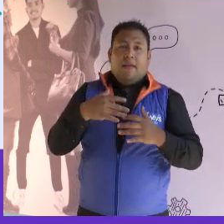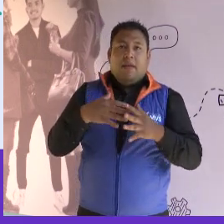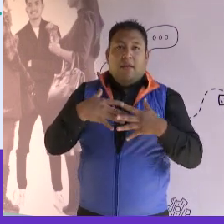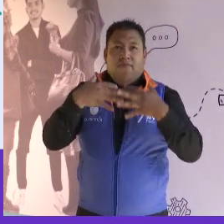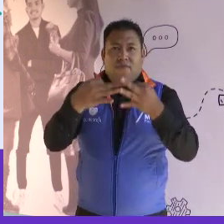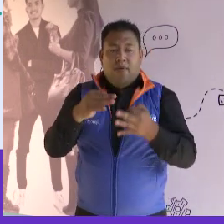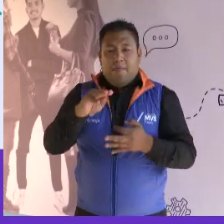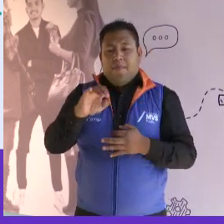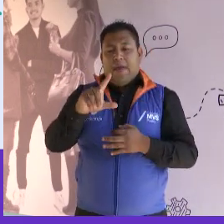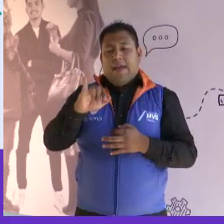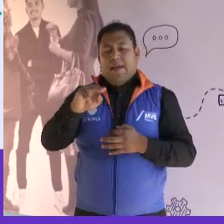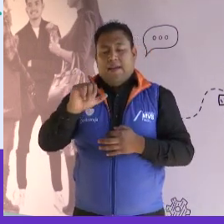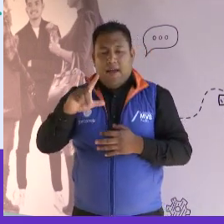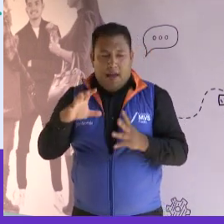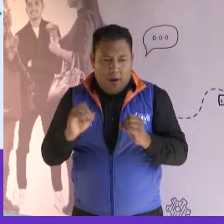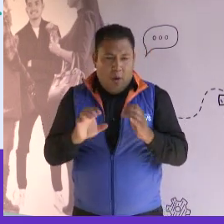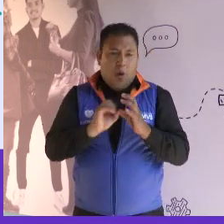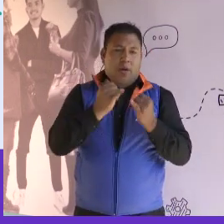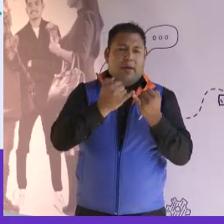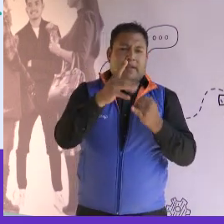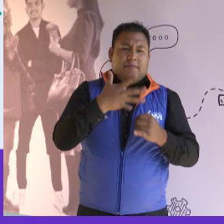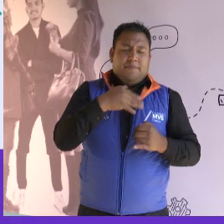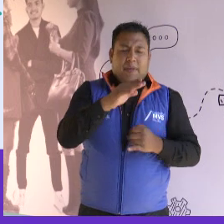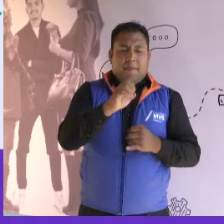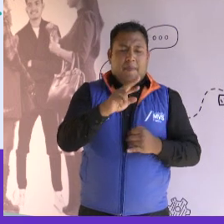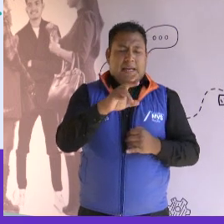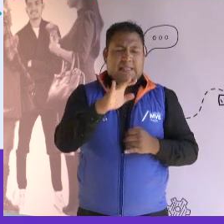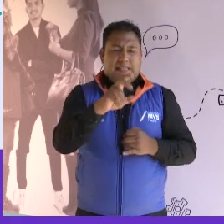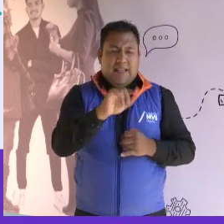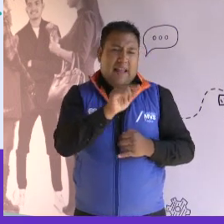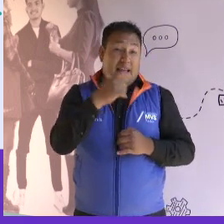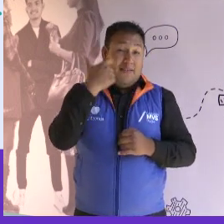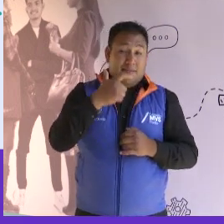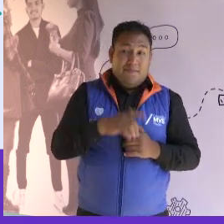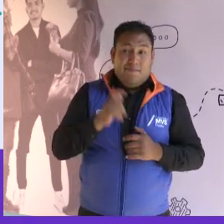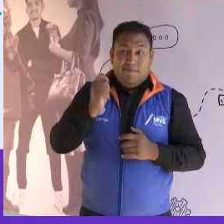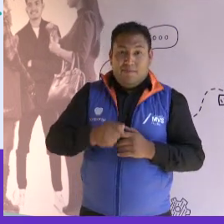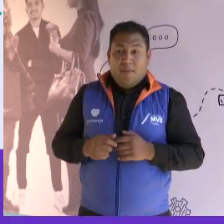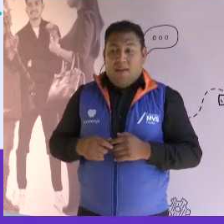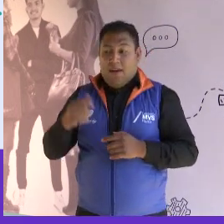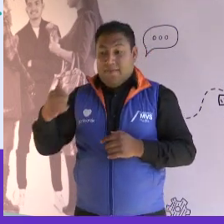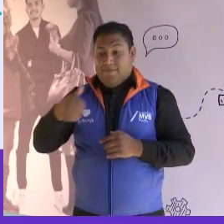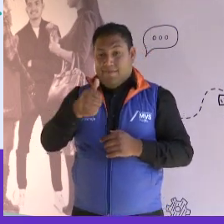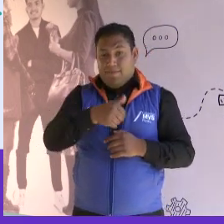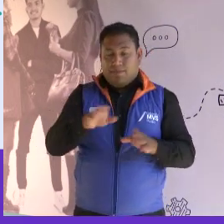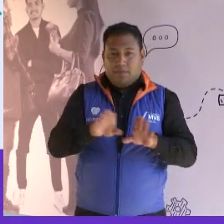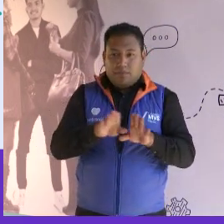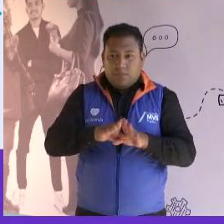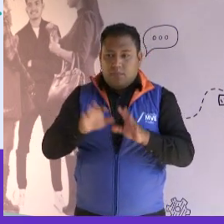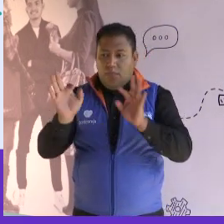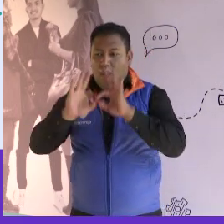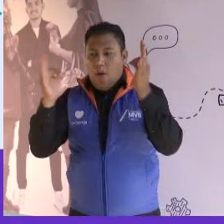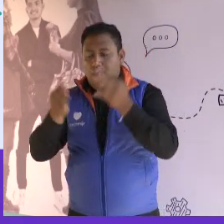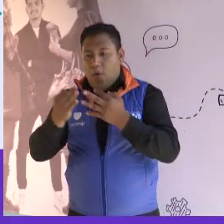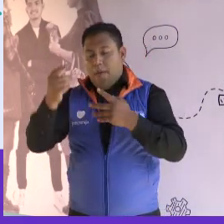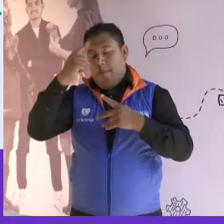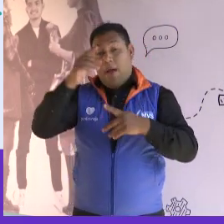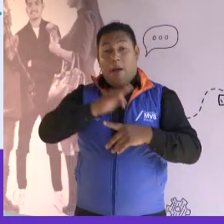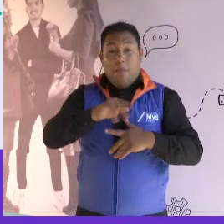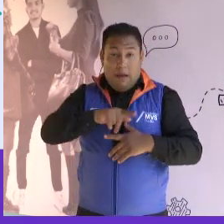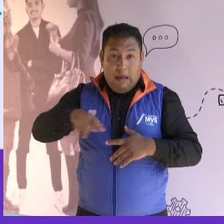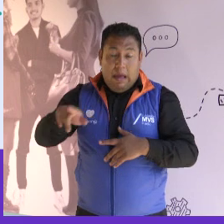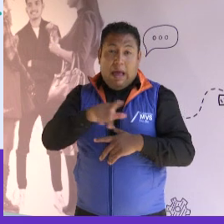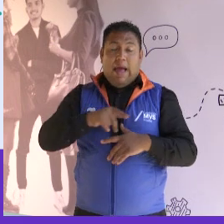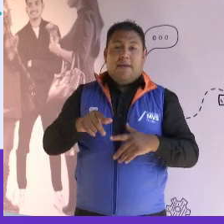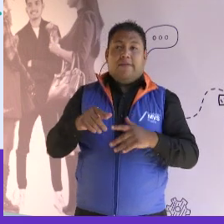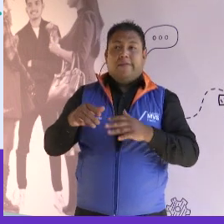como Merced Querétaro, que ya lo mencionaba. Entonces, el grado de participación y el tipo de participación que pueden tener dentro de la alianza